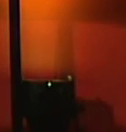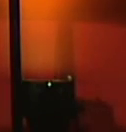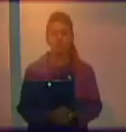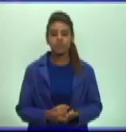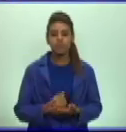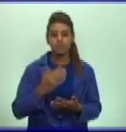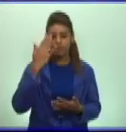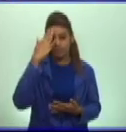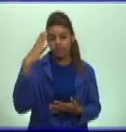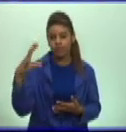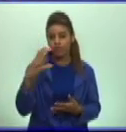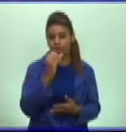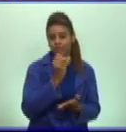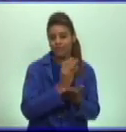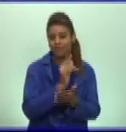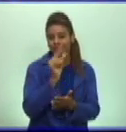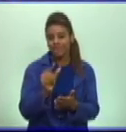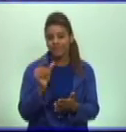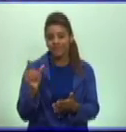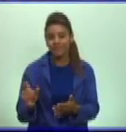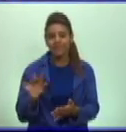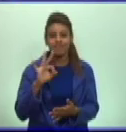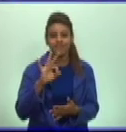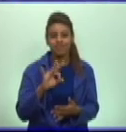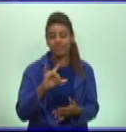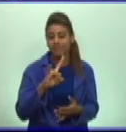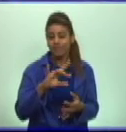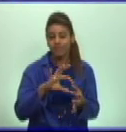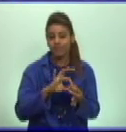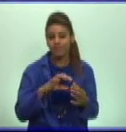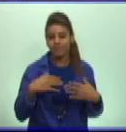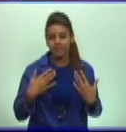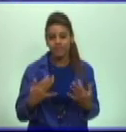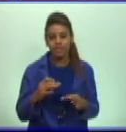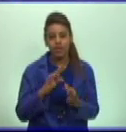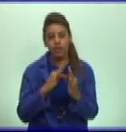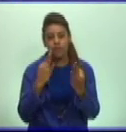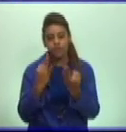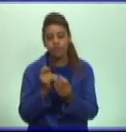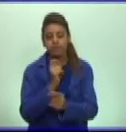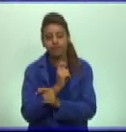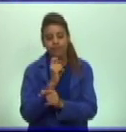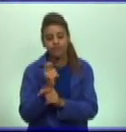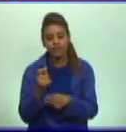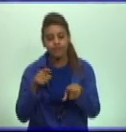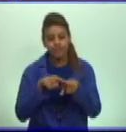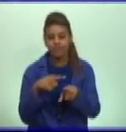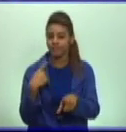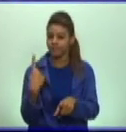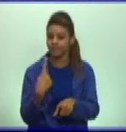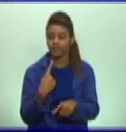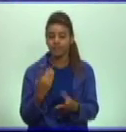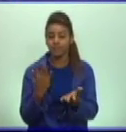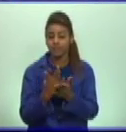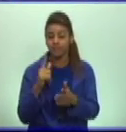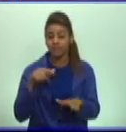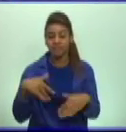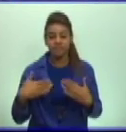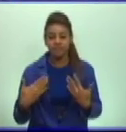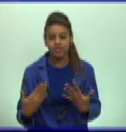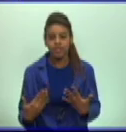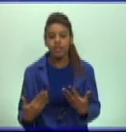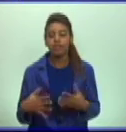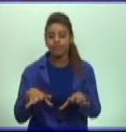Un saludo a todos los estudiantes de noveno grado, familiares y profesores que nos acompañan. En el encuentro de hoy vamos